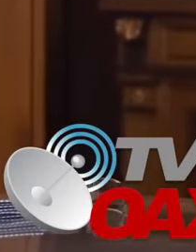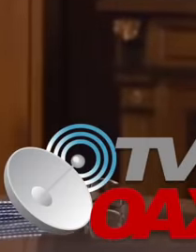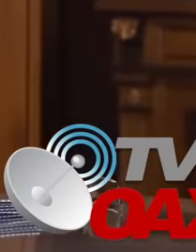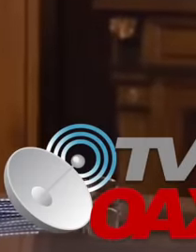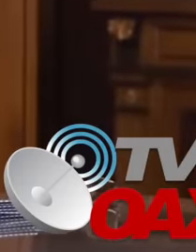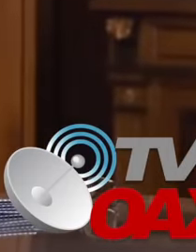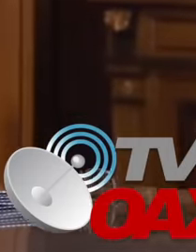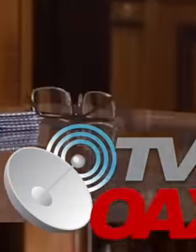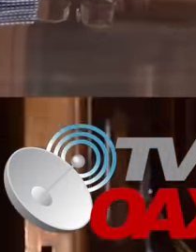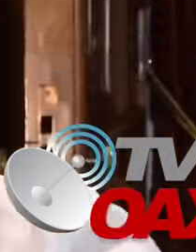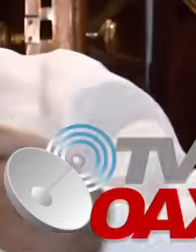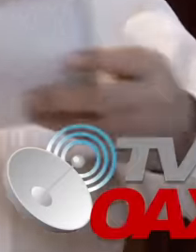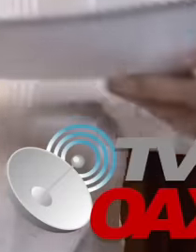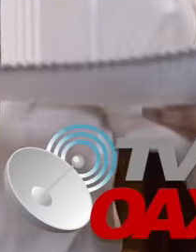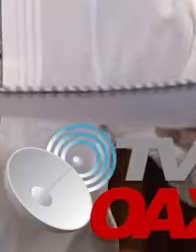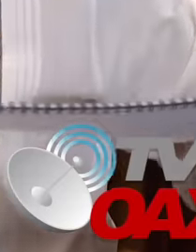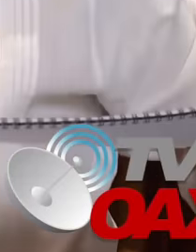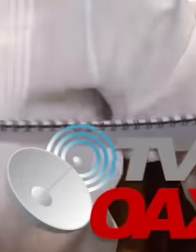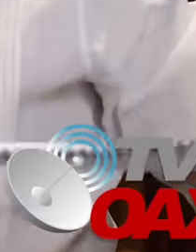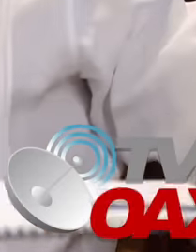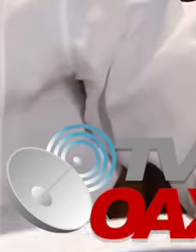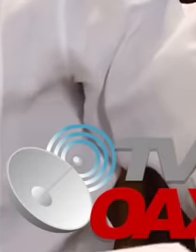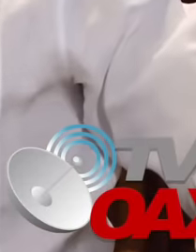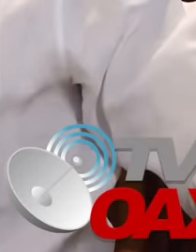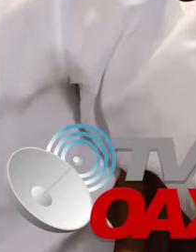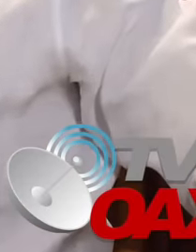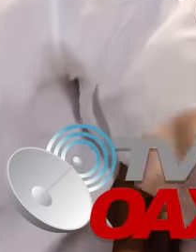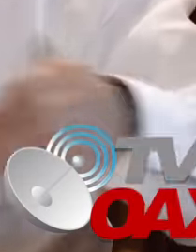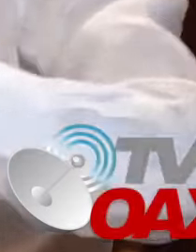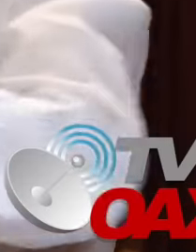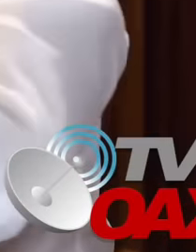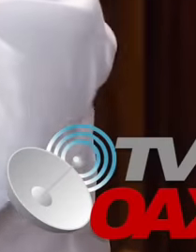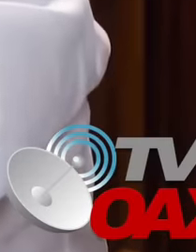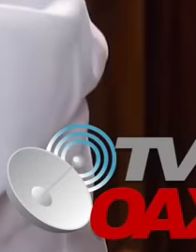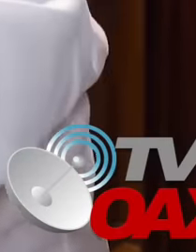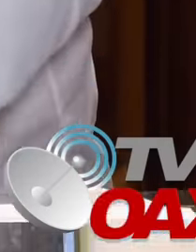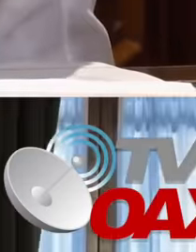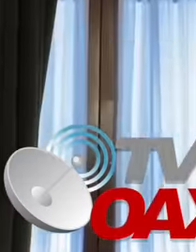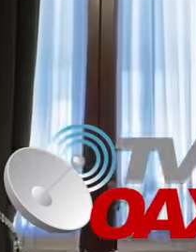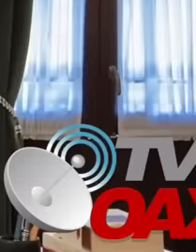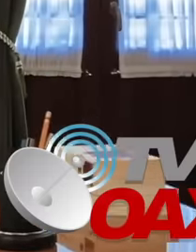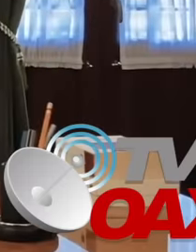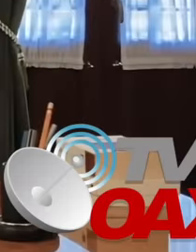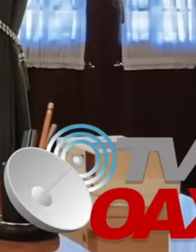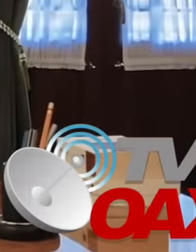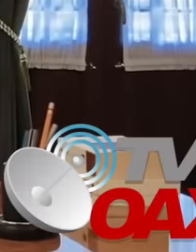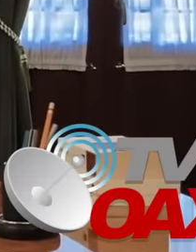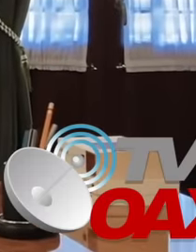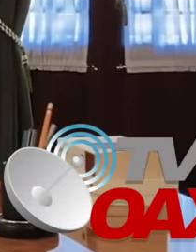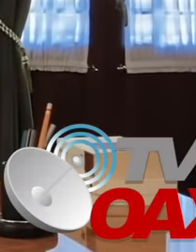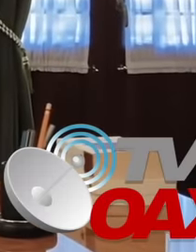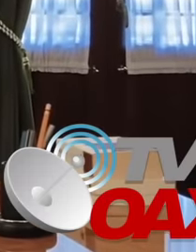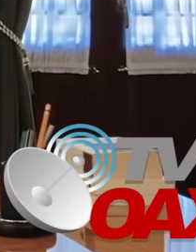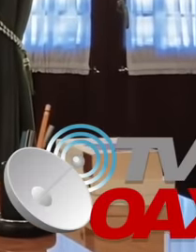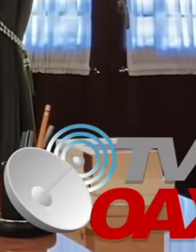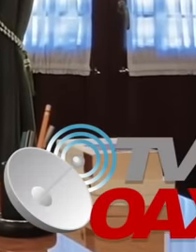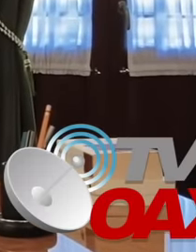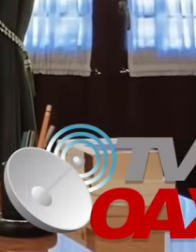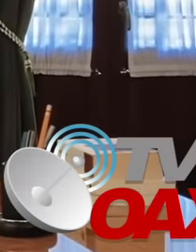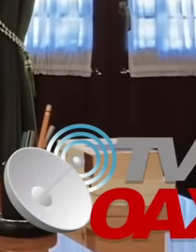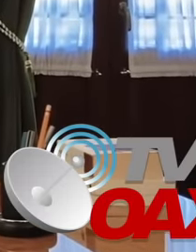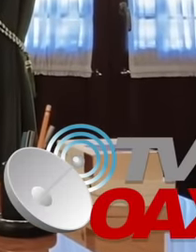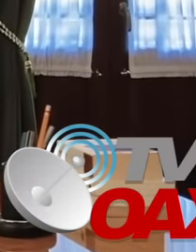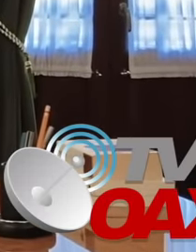el presidente Andrés Manuel López Obrador ya sabe quién será la nueva ganadora. Ante esto, en